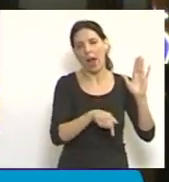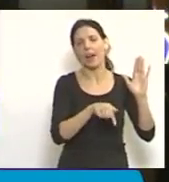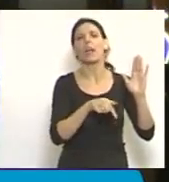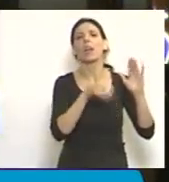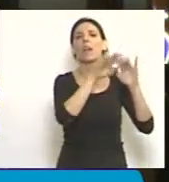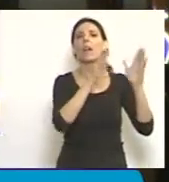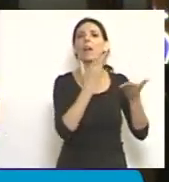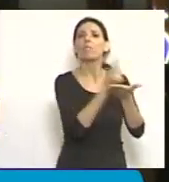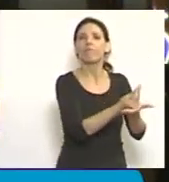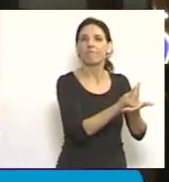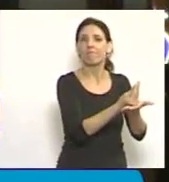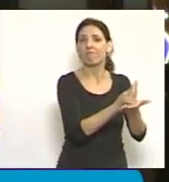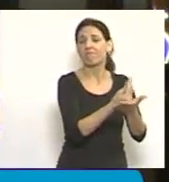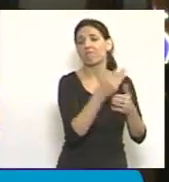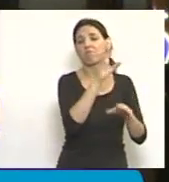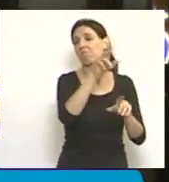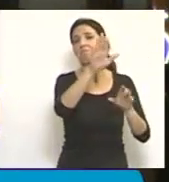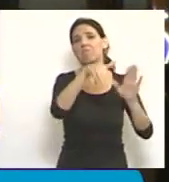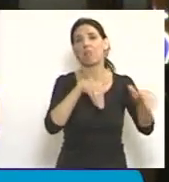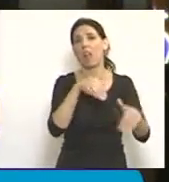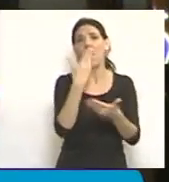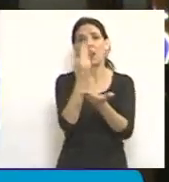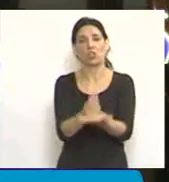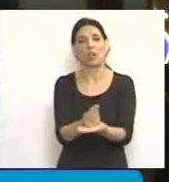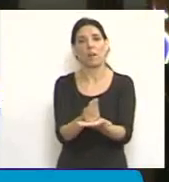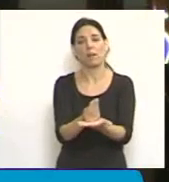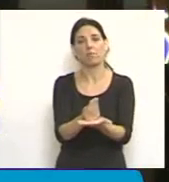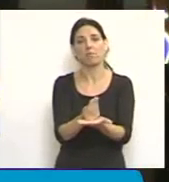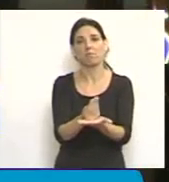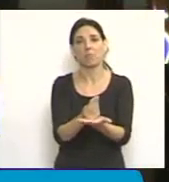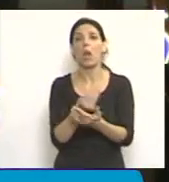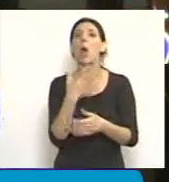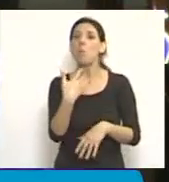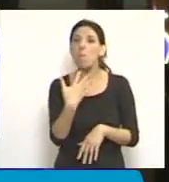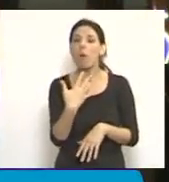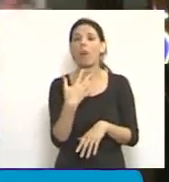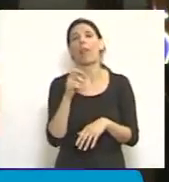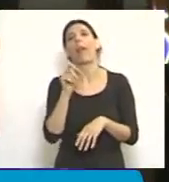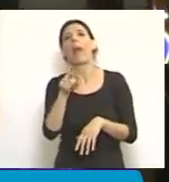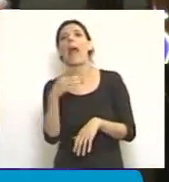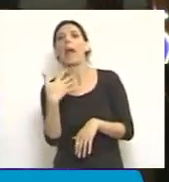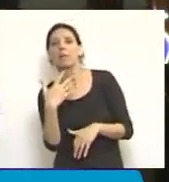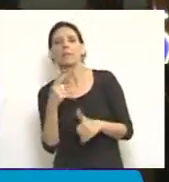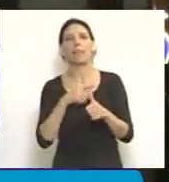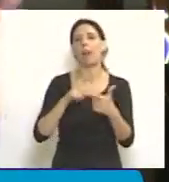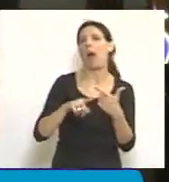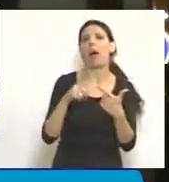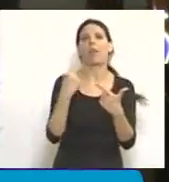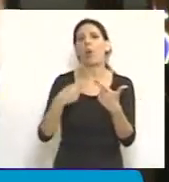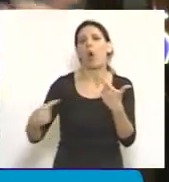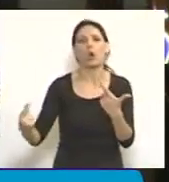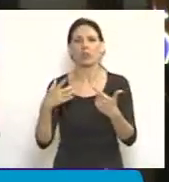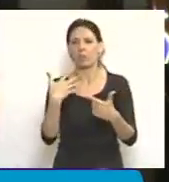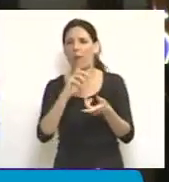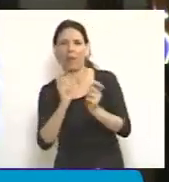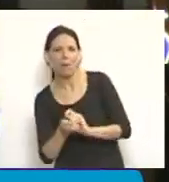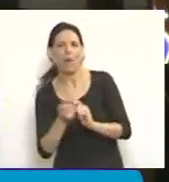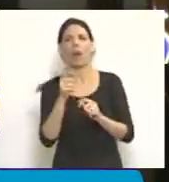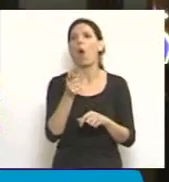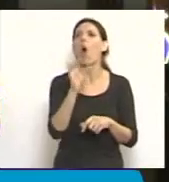que intervengan para la designación de jueces, y fiscales designados arbitrariamente por el titular o